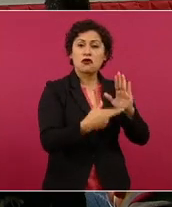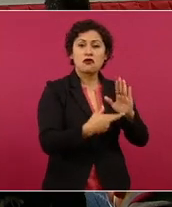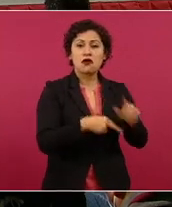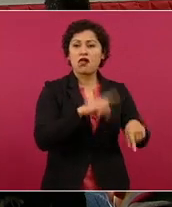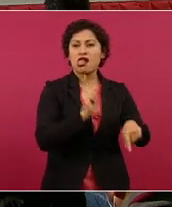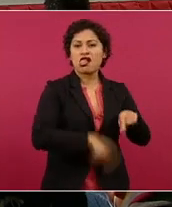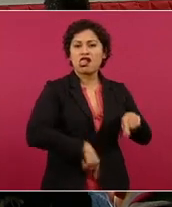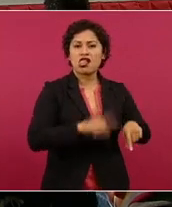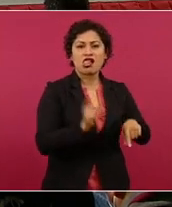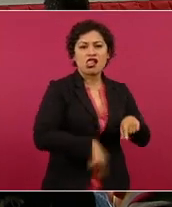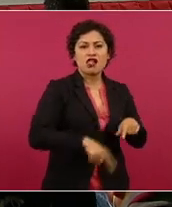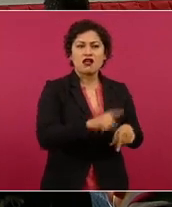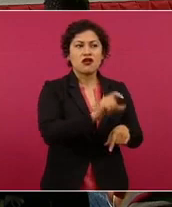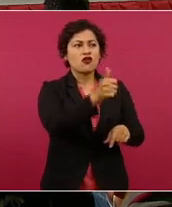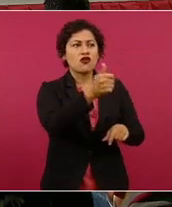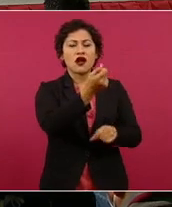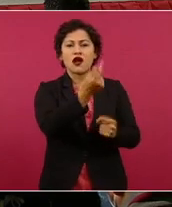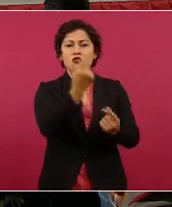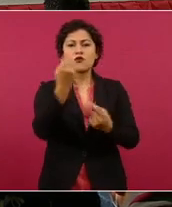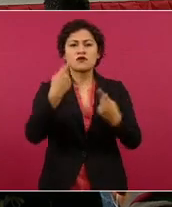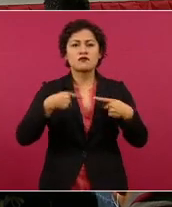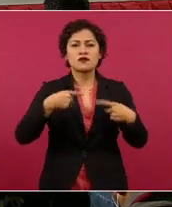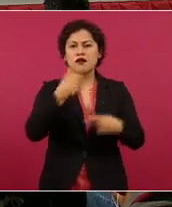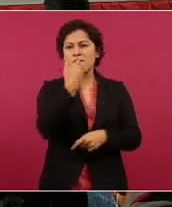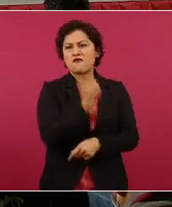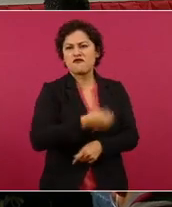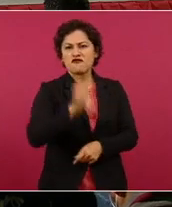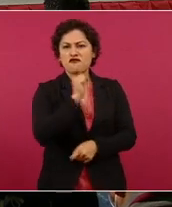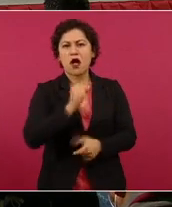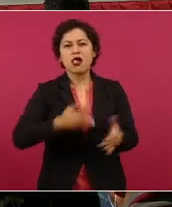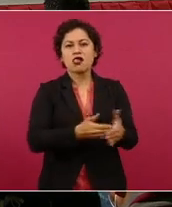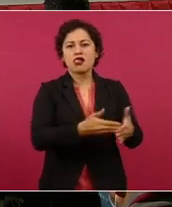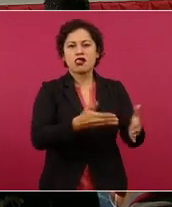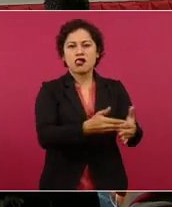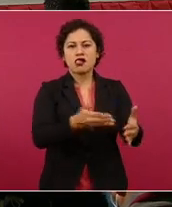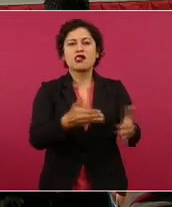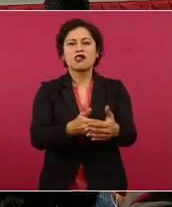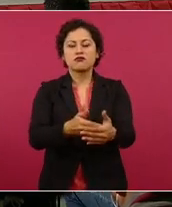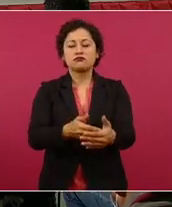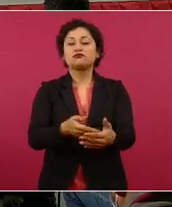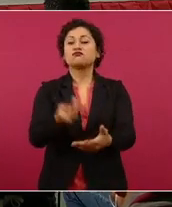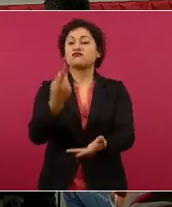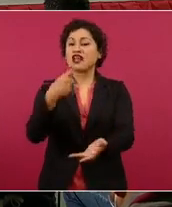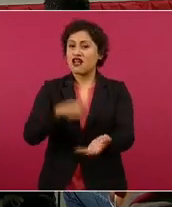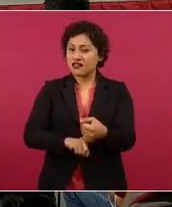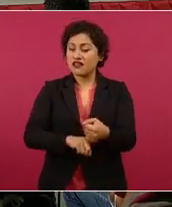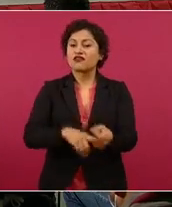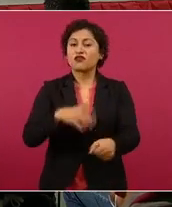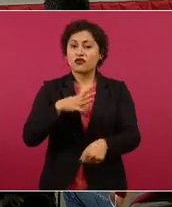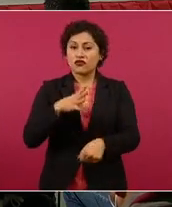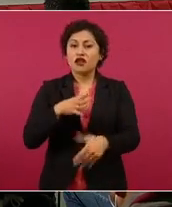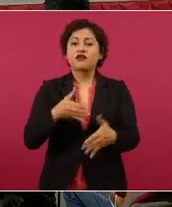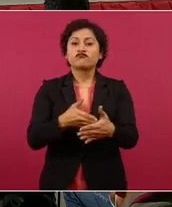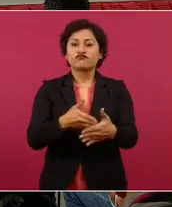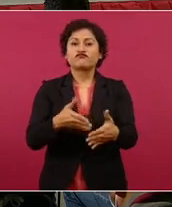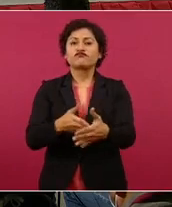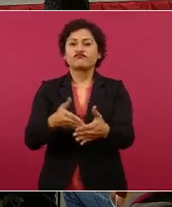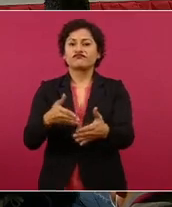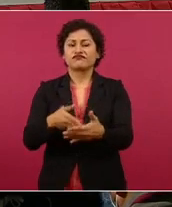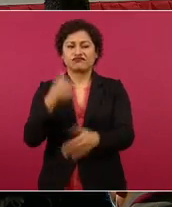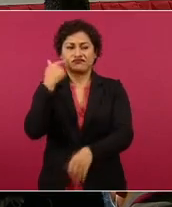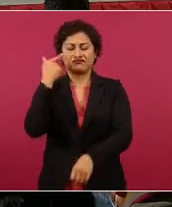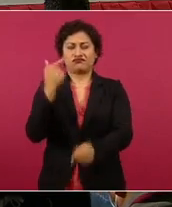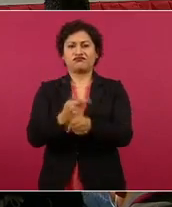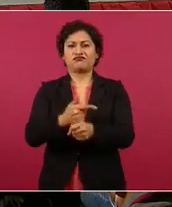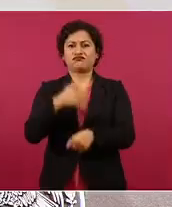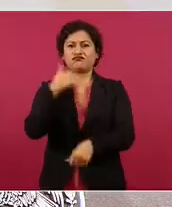paso a talentos e incluso a incurrir en prácticas que son muy difíciles de no verlas, como corrupción y